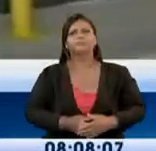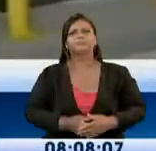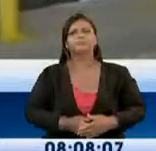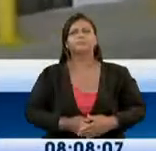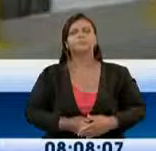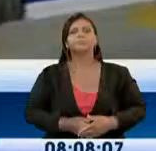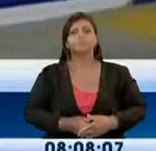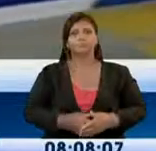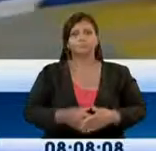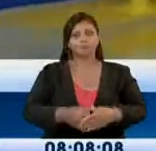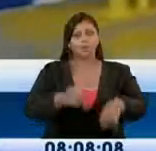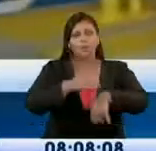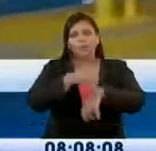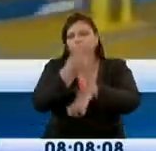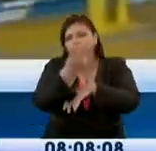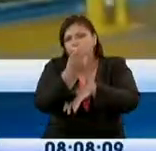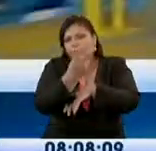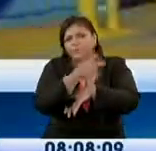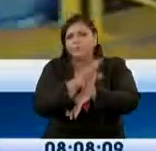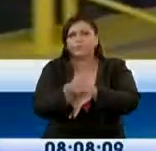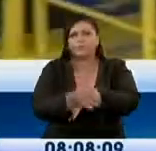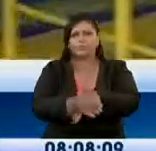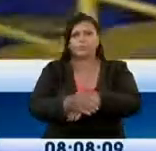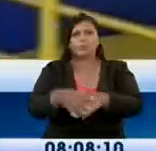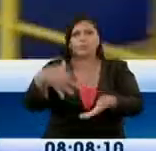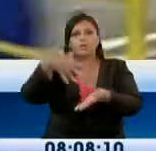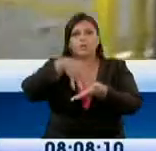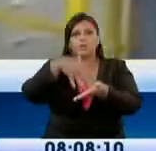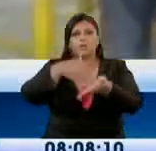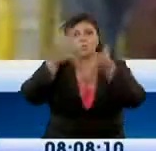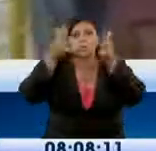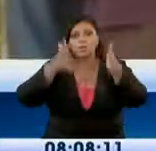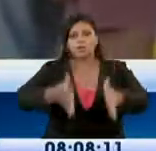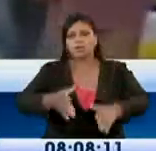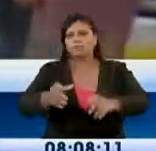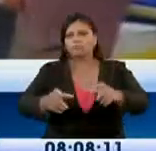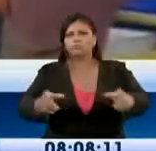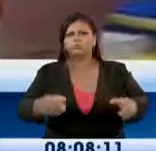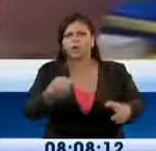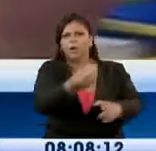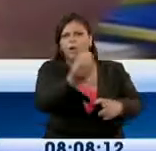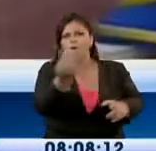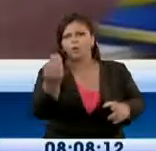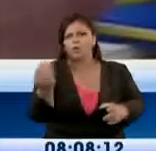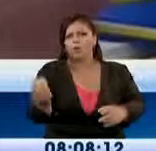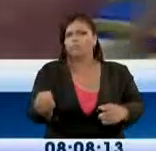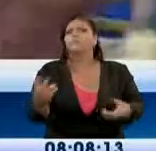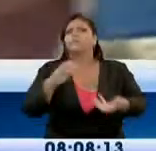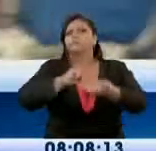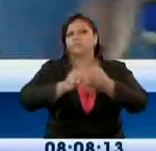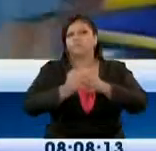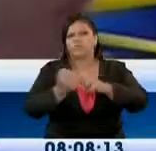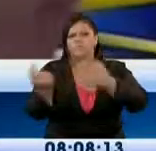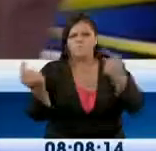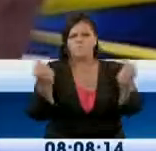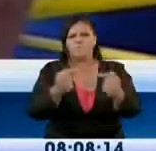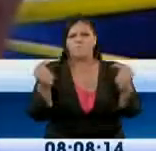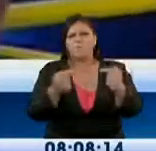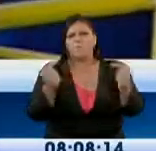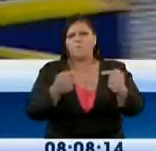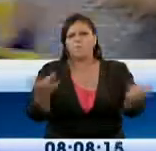al mediodía ocasionan aquí disturbios. A mi izquierda están los